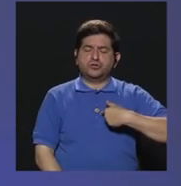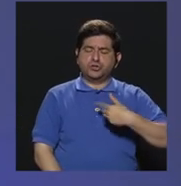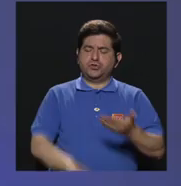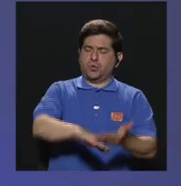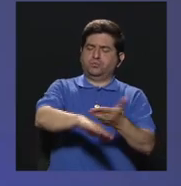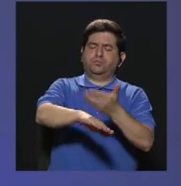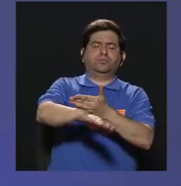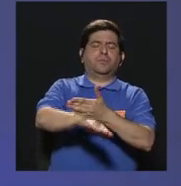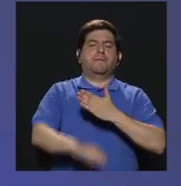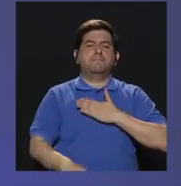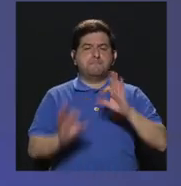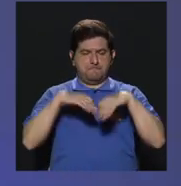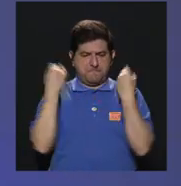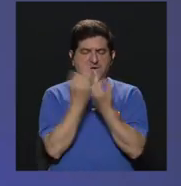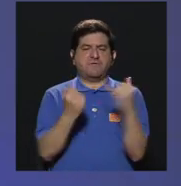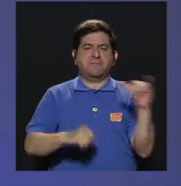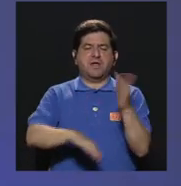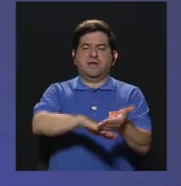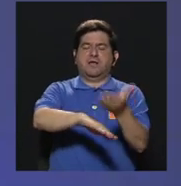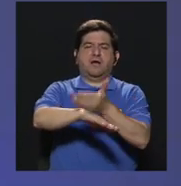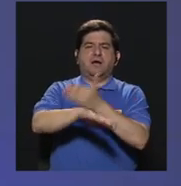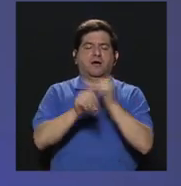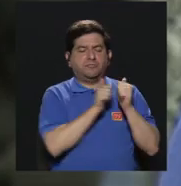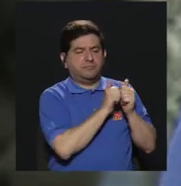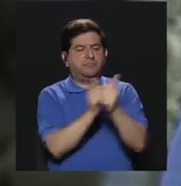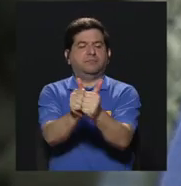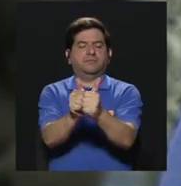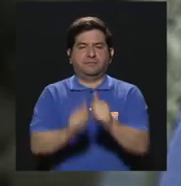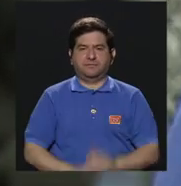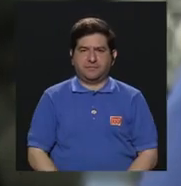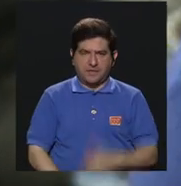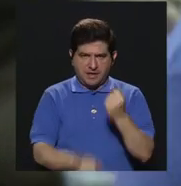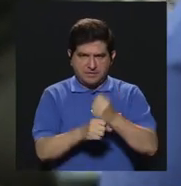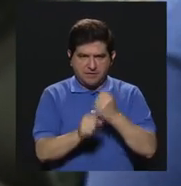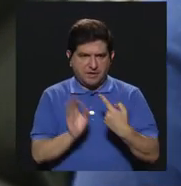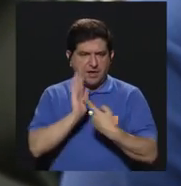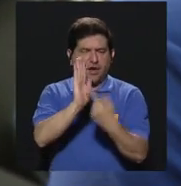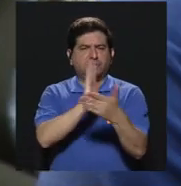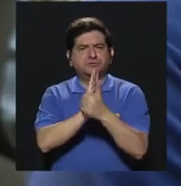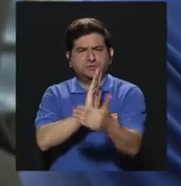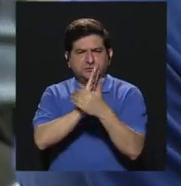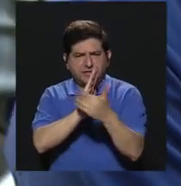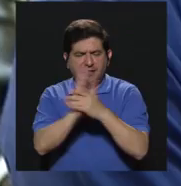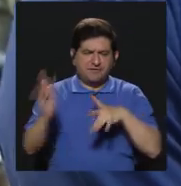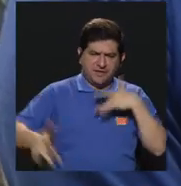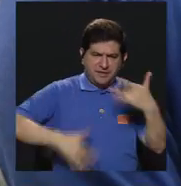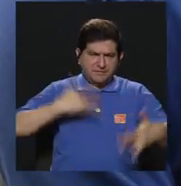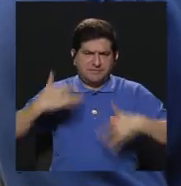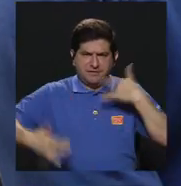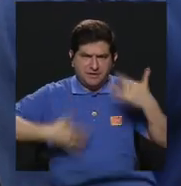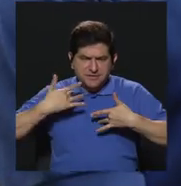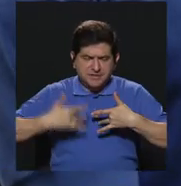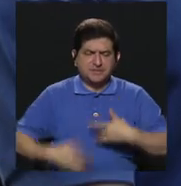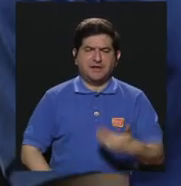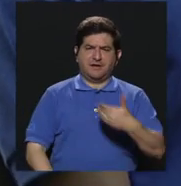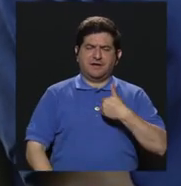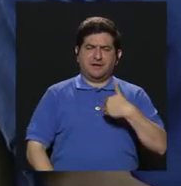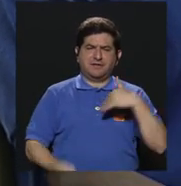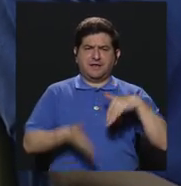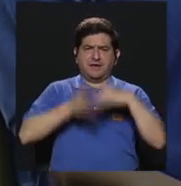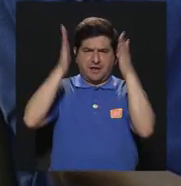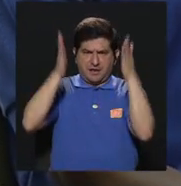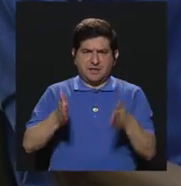crezco, mi familia crece conmigo. Estas obras muestran el talento y sensibilidad de nuestras y